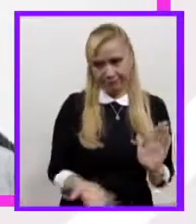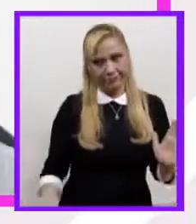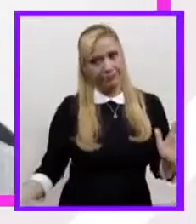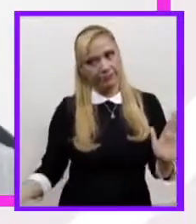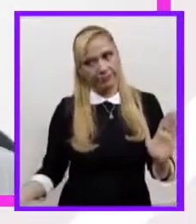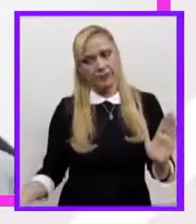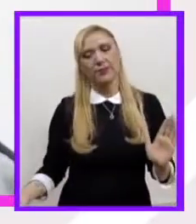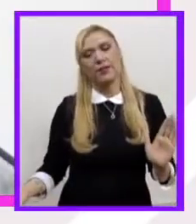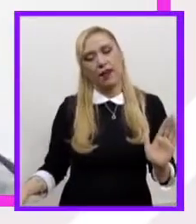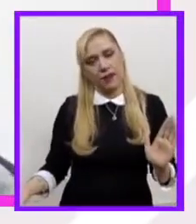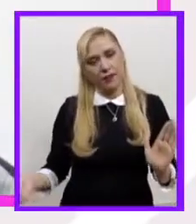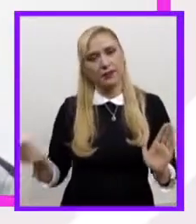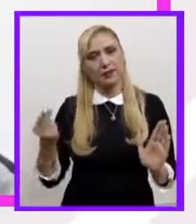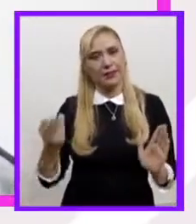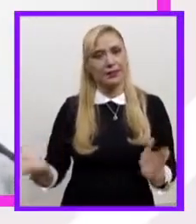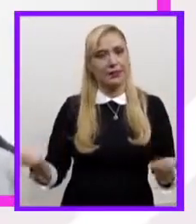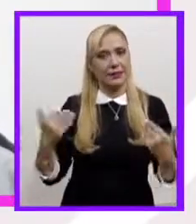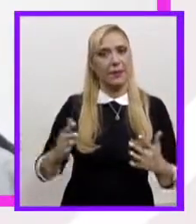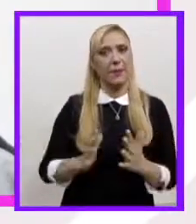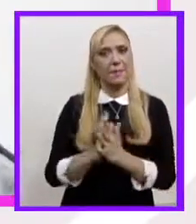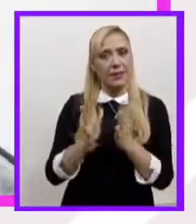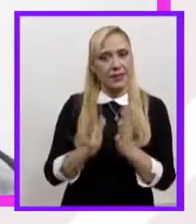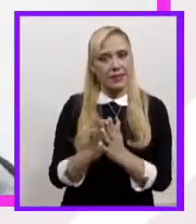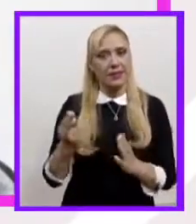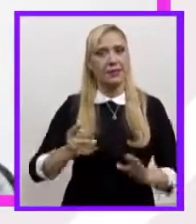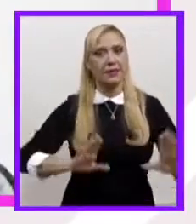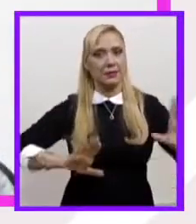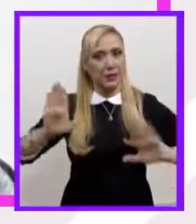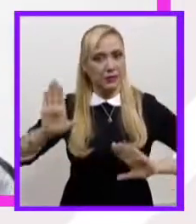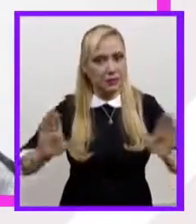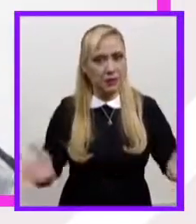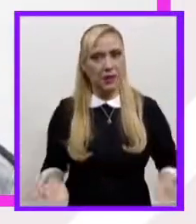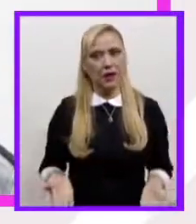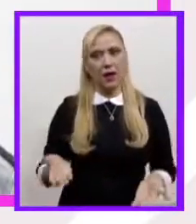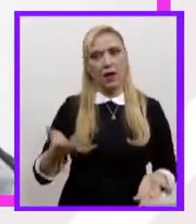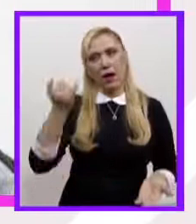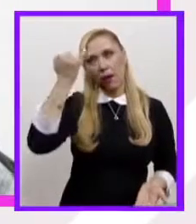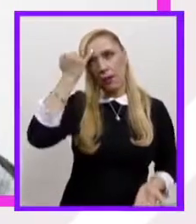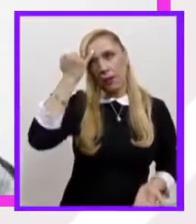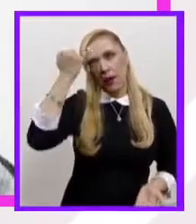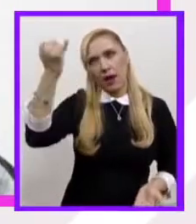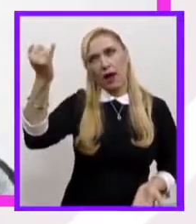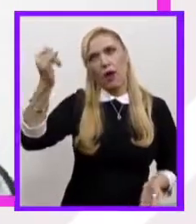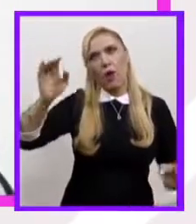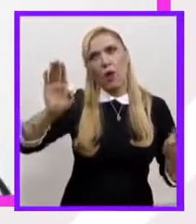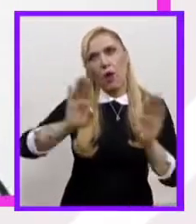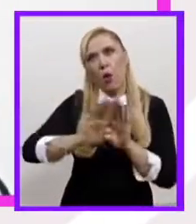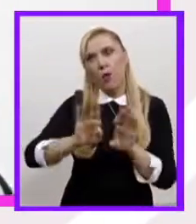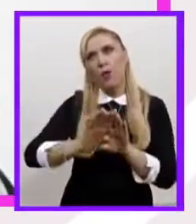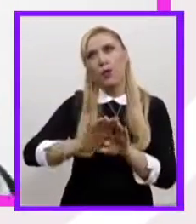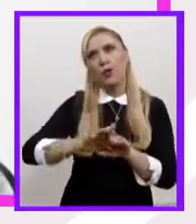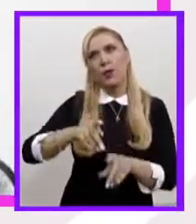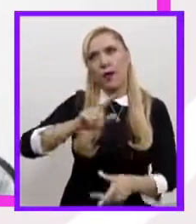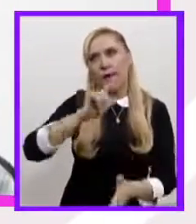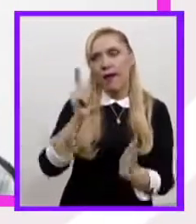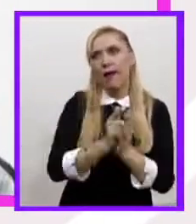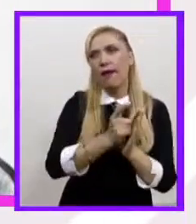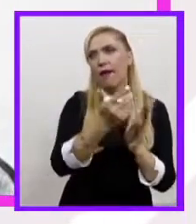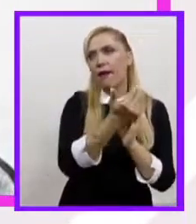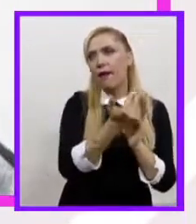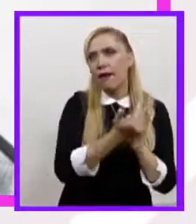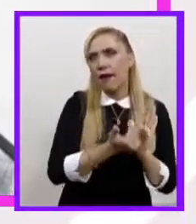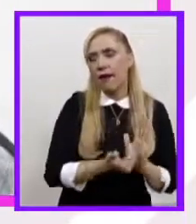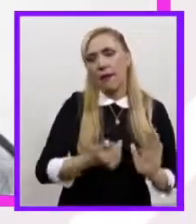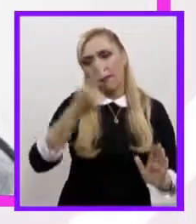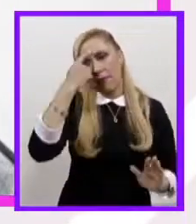tanto la participación anterior. Es necesario imaginar y reimaginar nuestros marcos jurídicos que